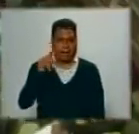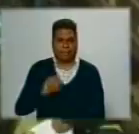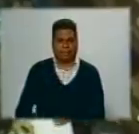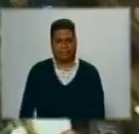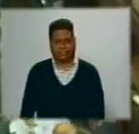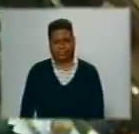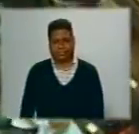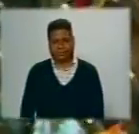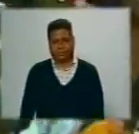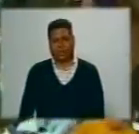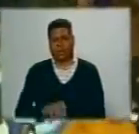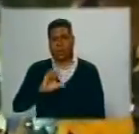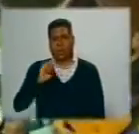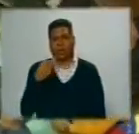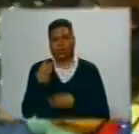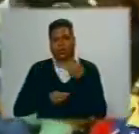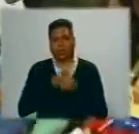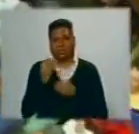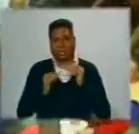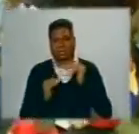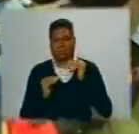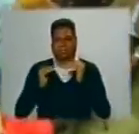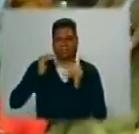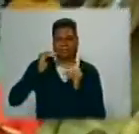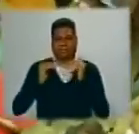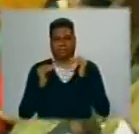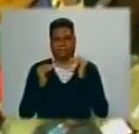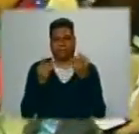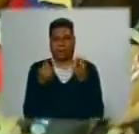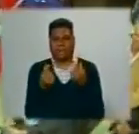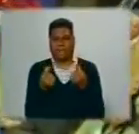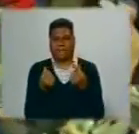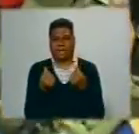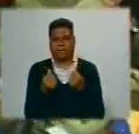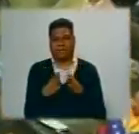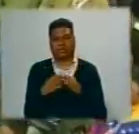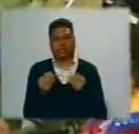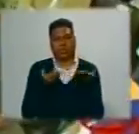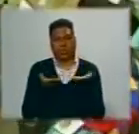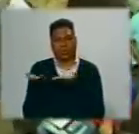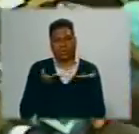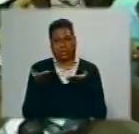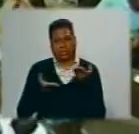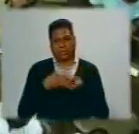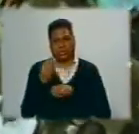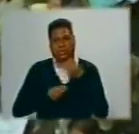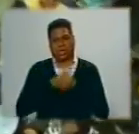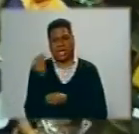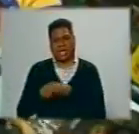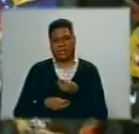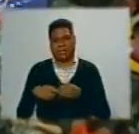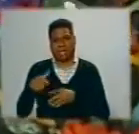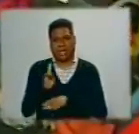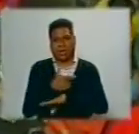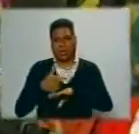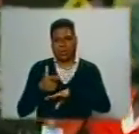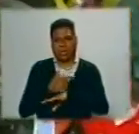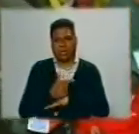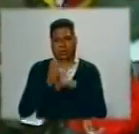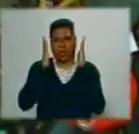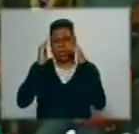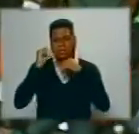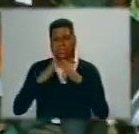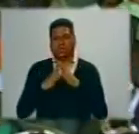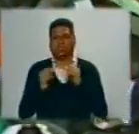Otra finalidad, garantizar la estabilidad de los precios y de los servicios priorizados por el Ejecutivo Nacional, atendiendo a los